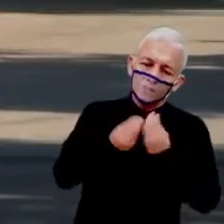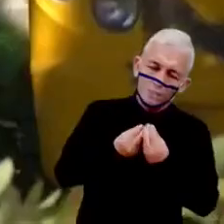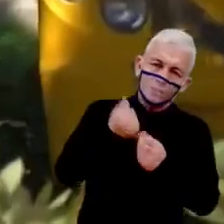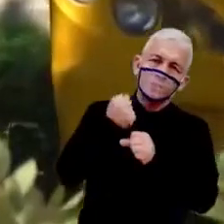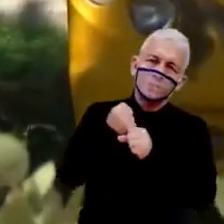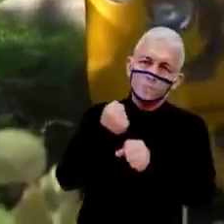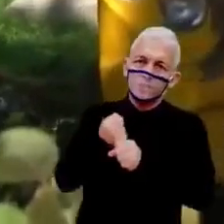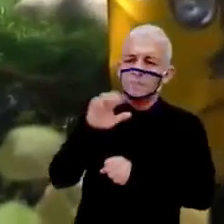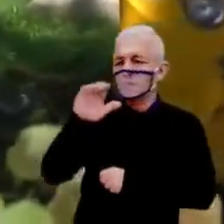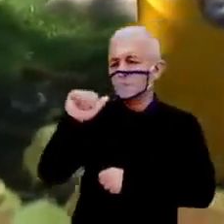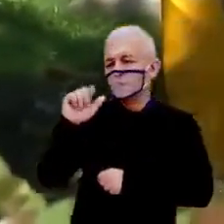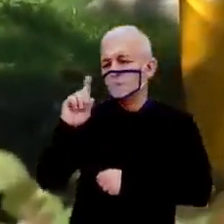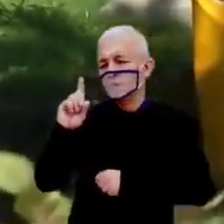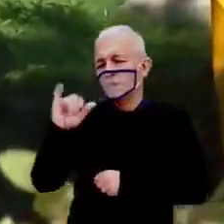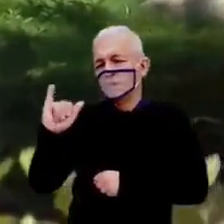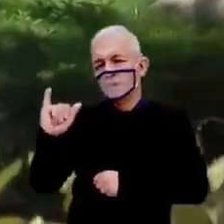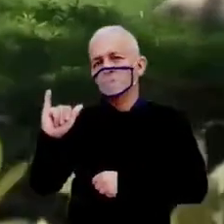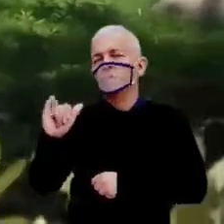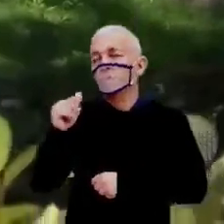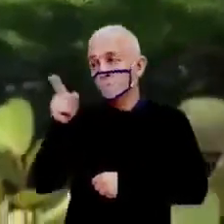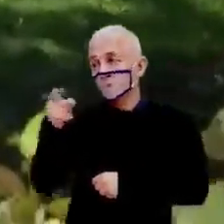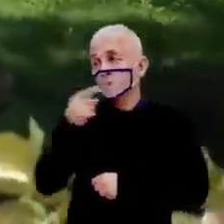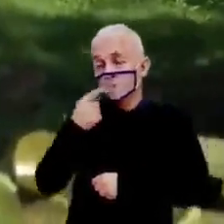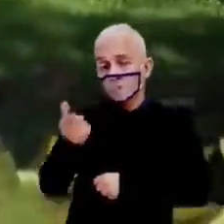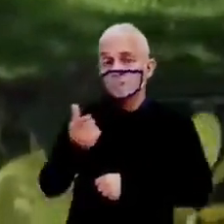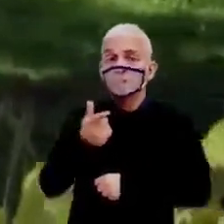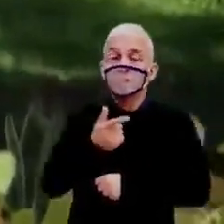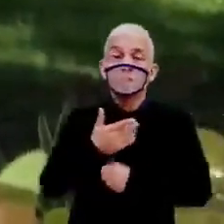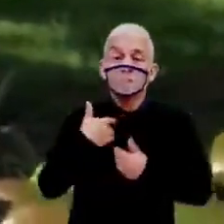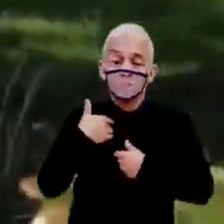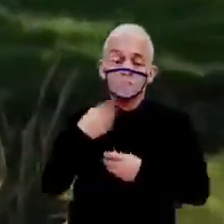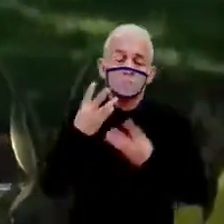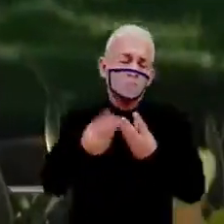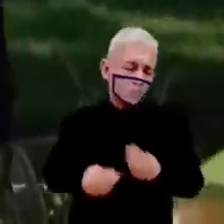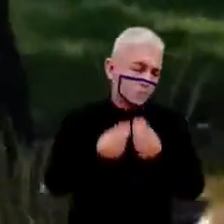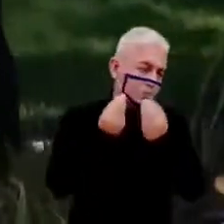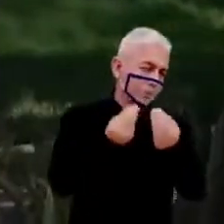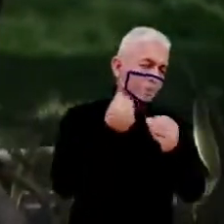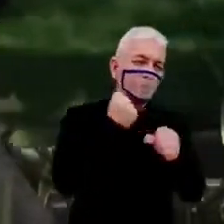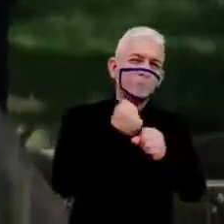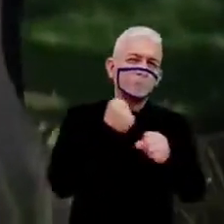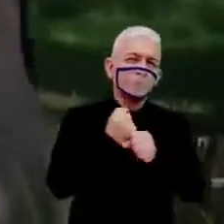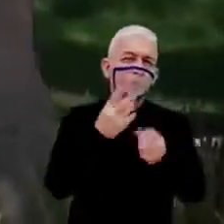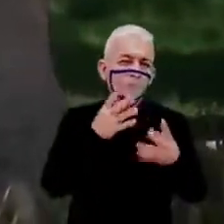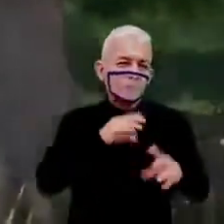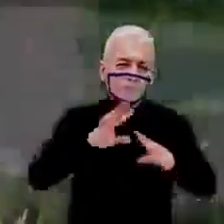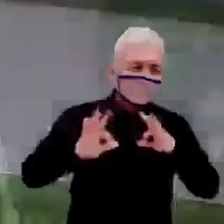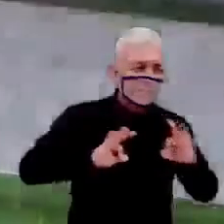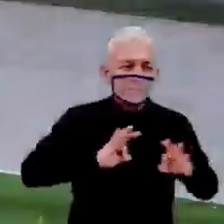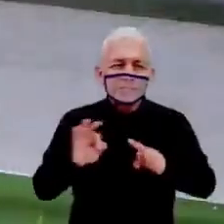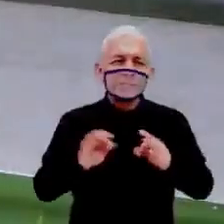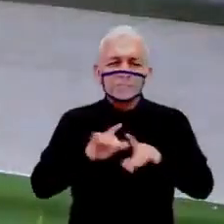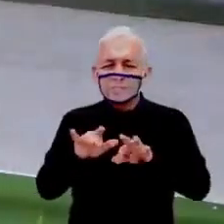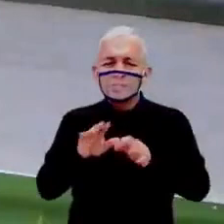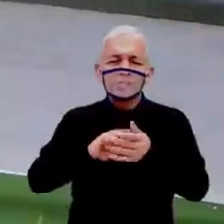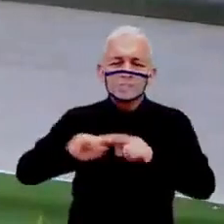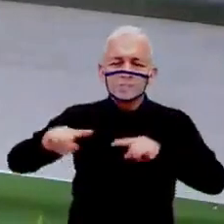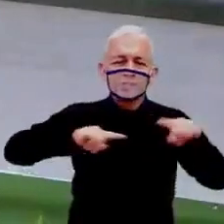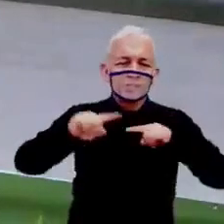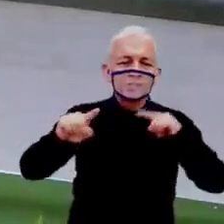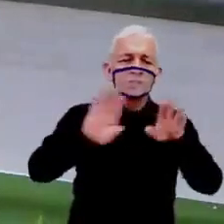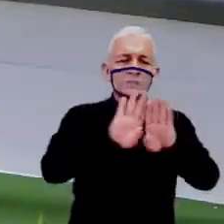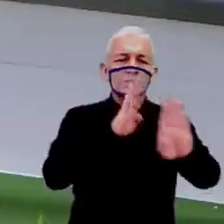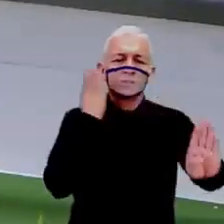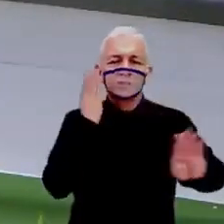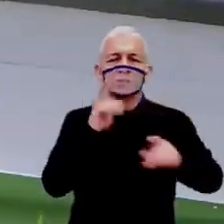trabajo de la ADI. Como usted bien lo decía, es una cantidad de gente trabajando alrededor de esto, trabajando en coordinación con Puerta de